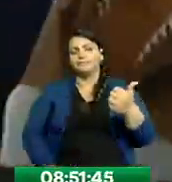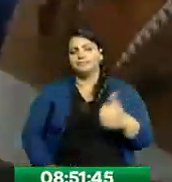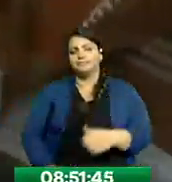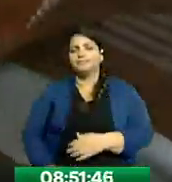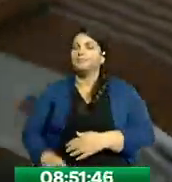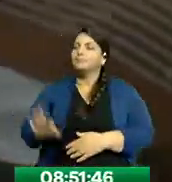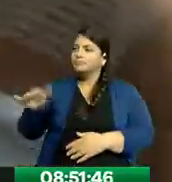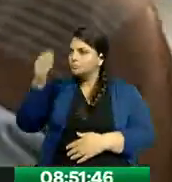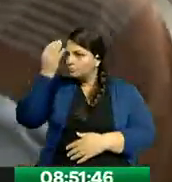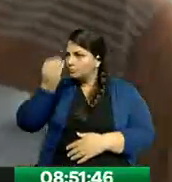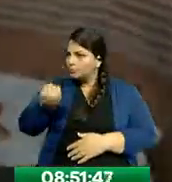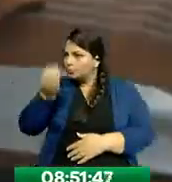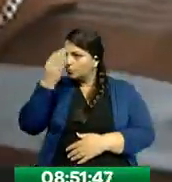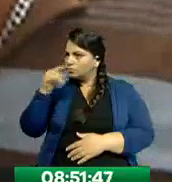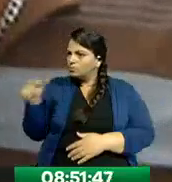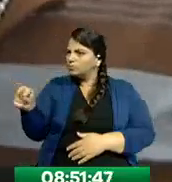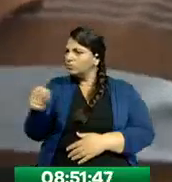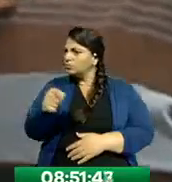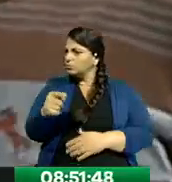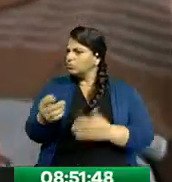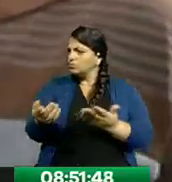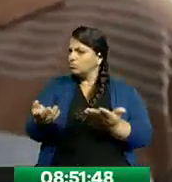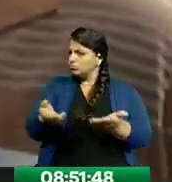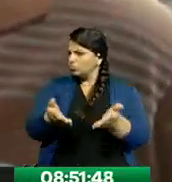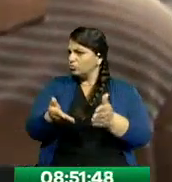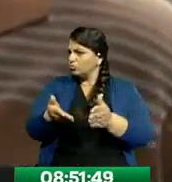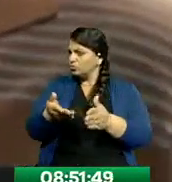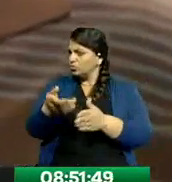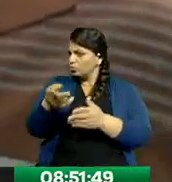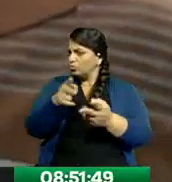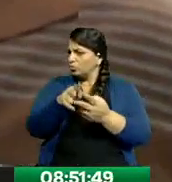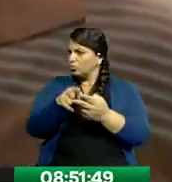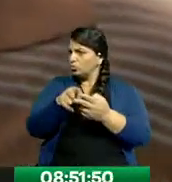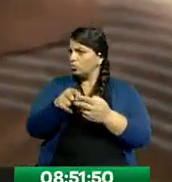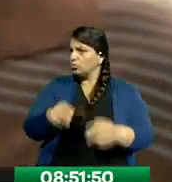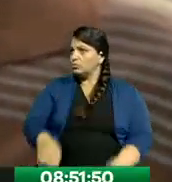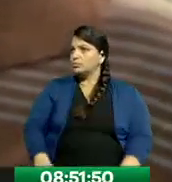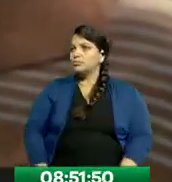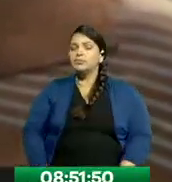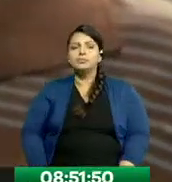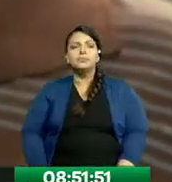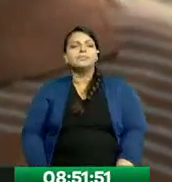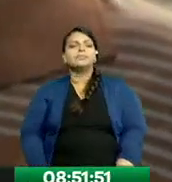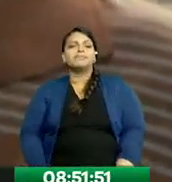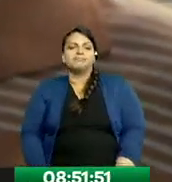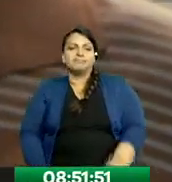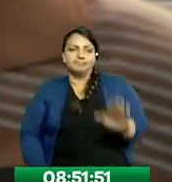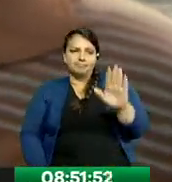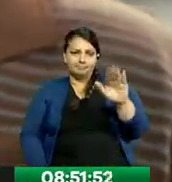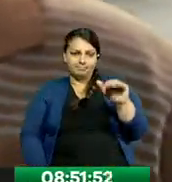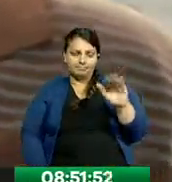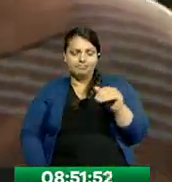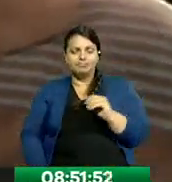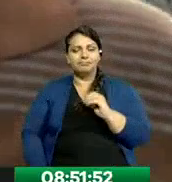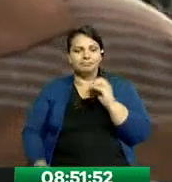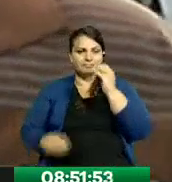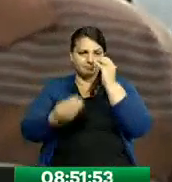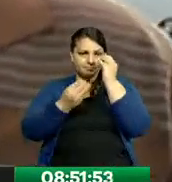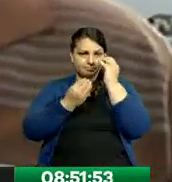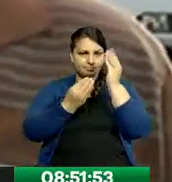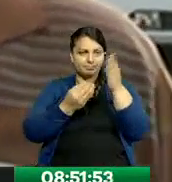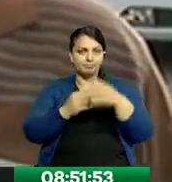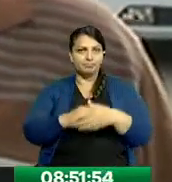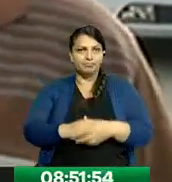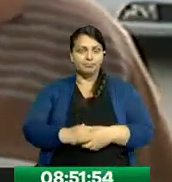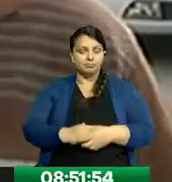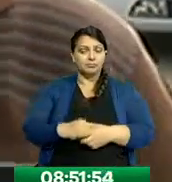¿no?, comenzando el año y que ocurra esto. Mire, vea, estas cosas siempre suceden, ¿no? Pero hay que comprobarlo